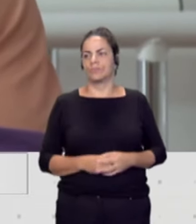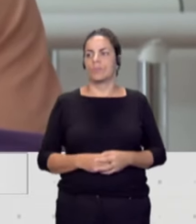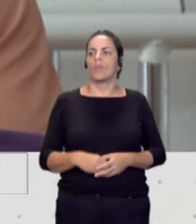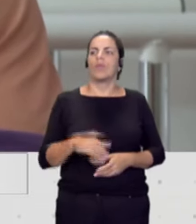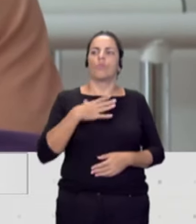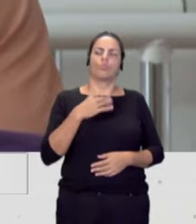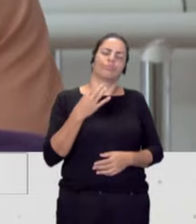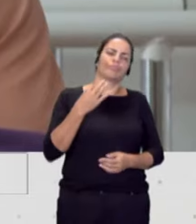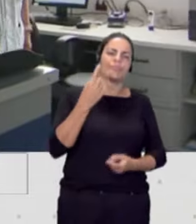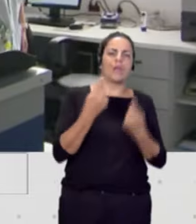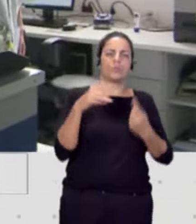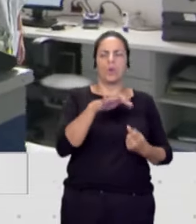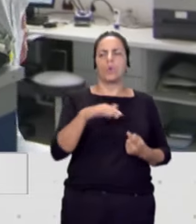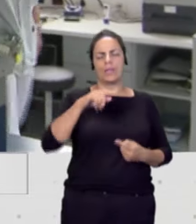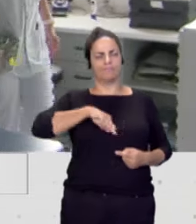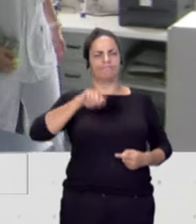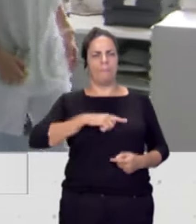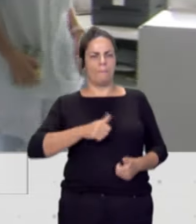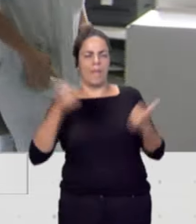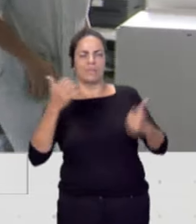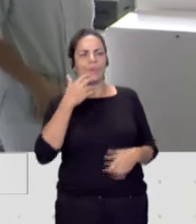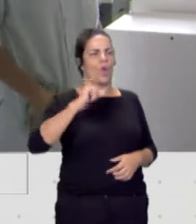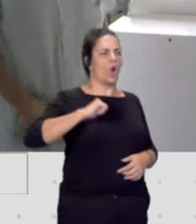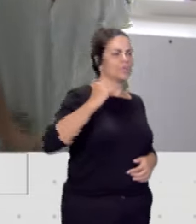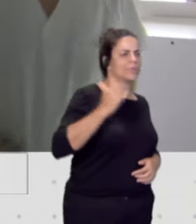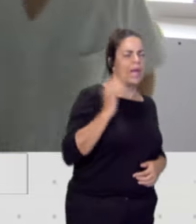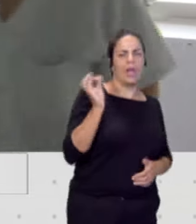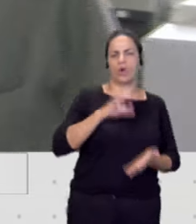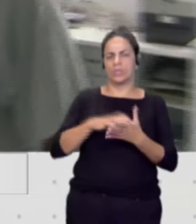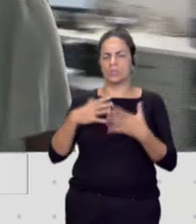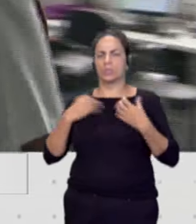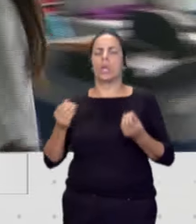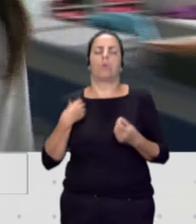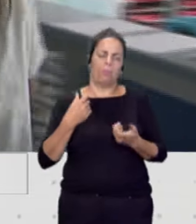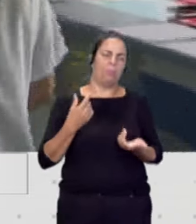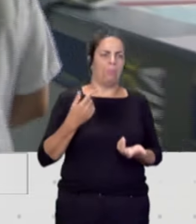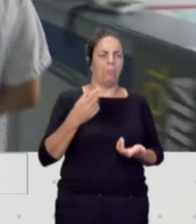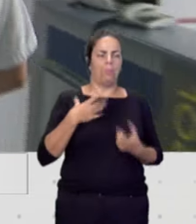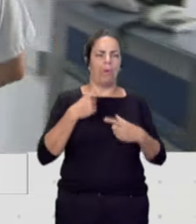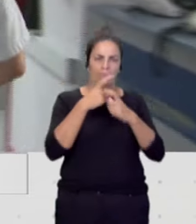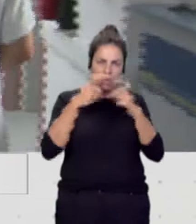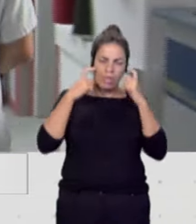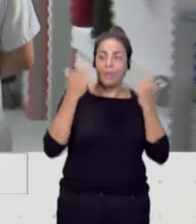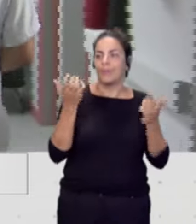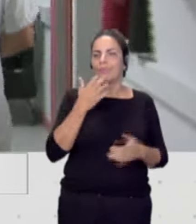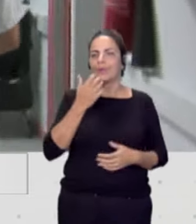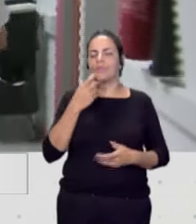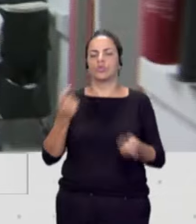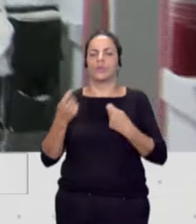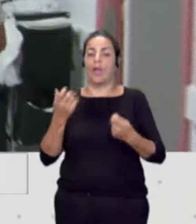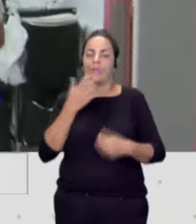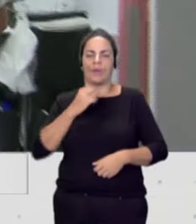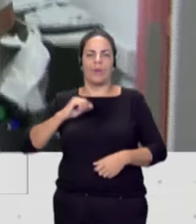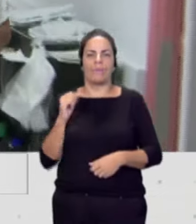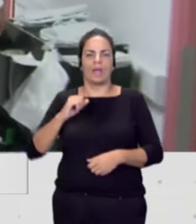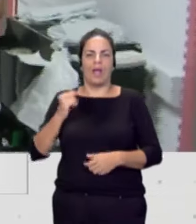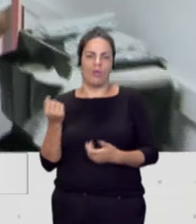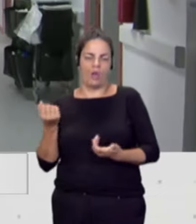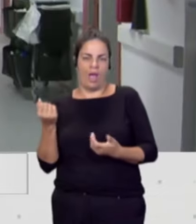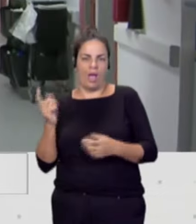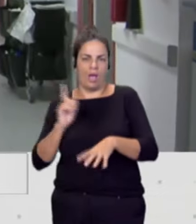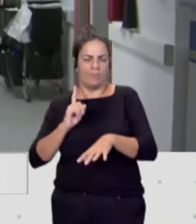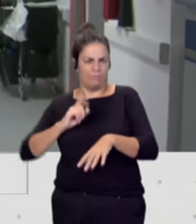conscientes, ¿no creen que? Si vamos a un hospital, un centro de salud, somos más conscientes de ponerla. Pero para ir al supermercado, sí, al mercado a partir de las 7 sí. de la tarde, pues... no podríamos la mascarilla. No, porque